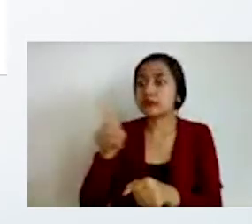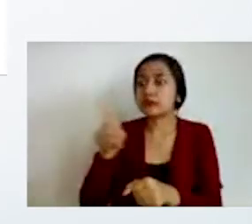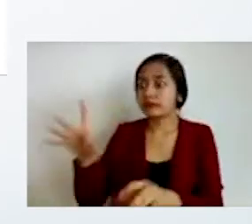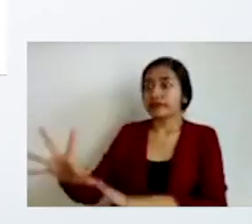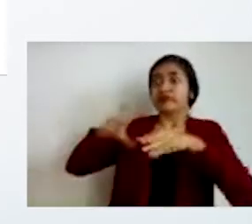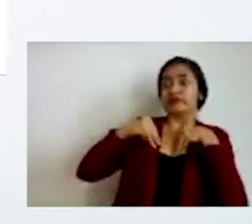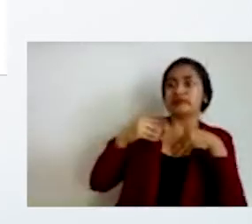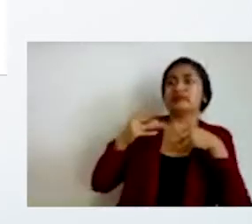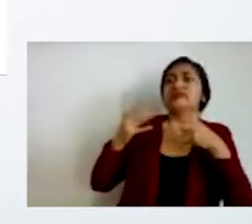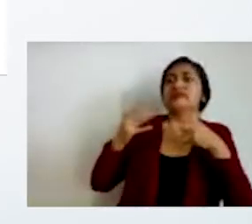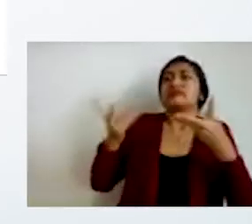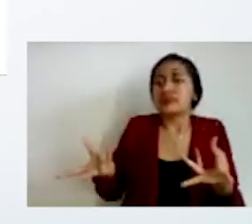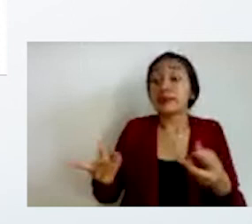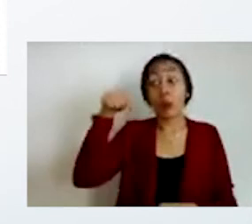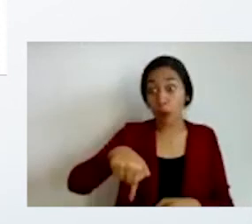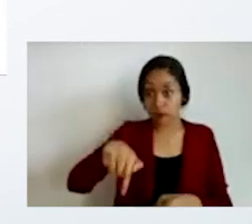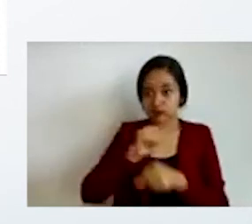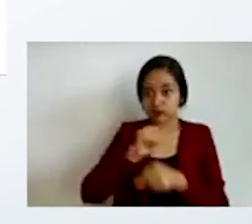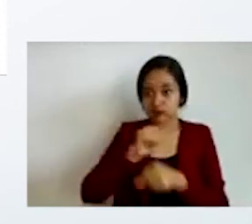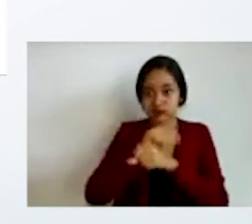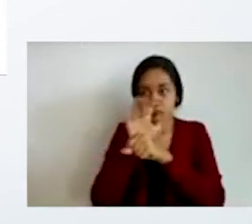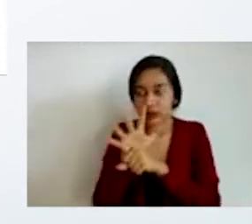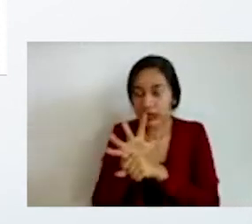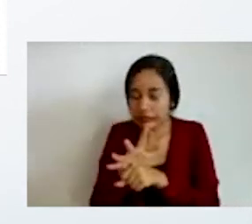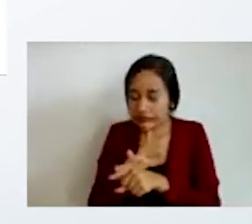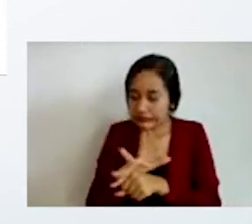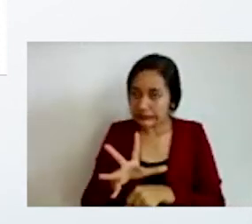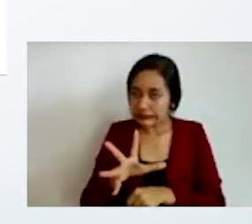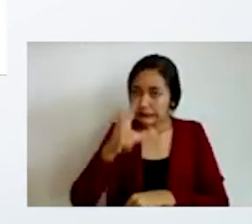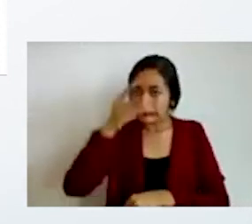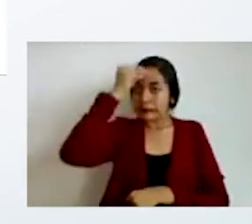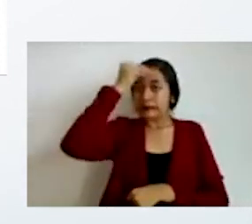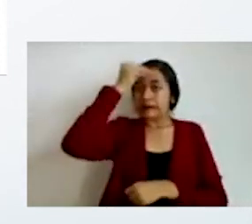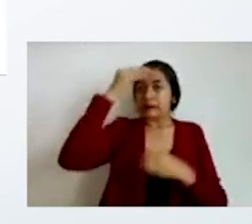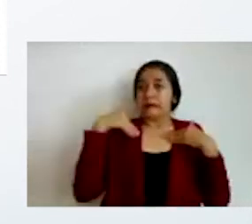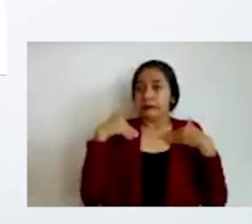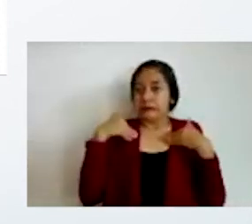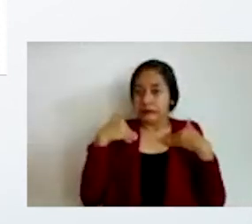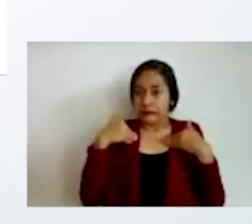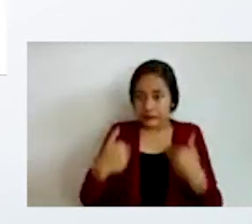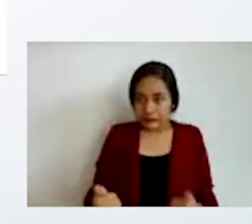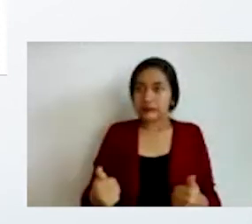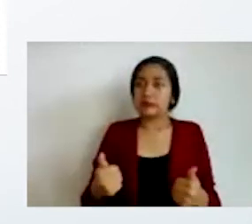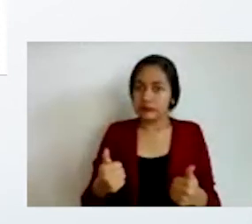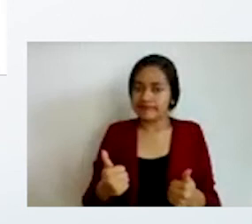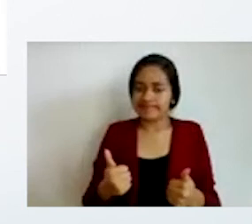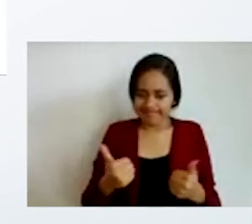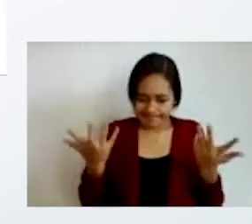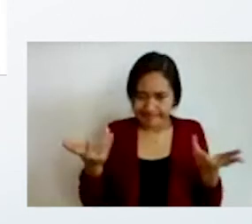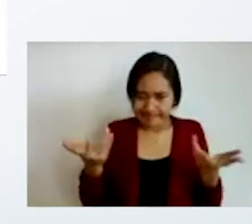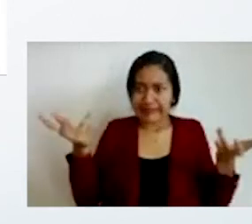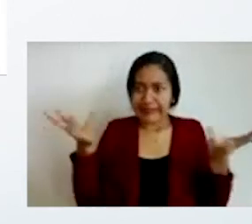aprendido mucho más de cerca, y hemos vivido más de cerca el fenómeno de que no todas